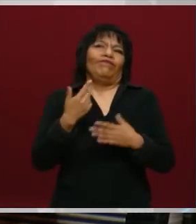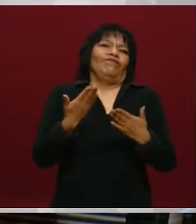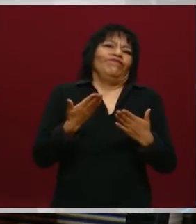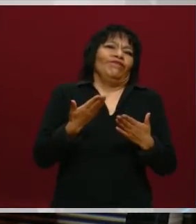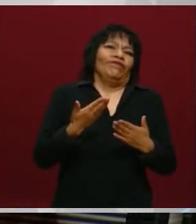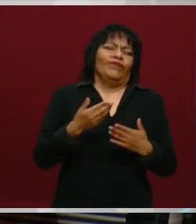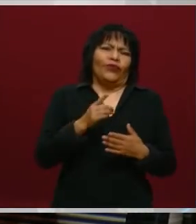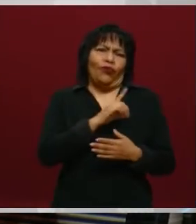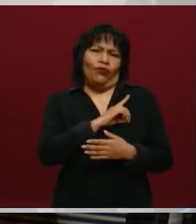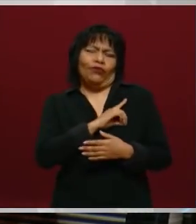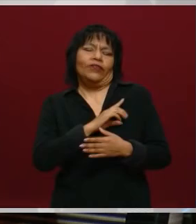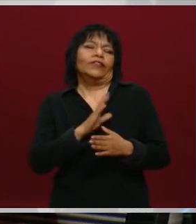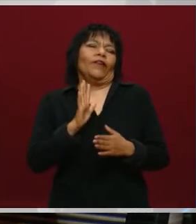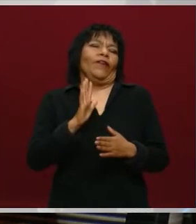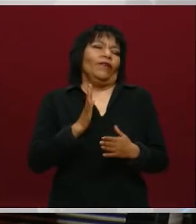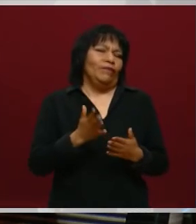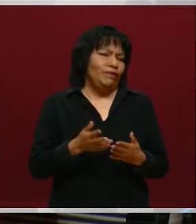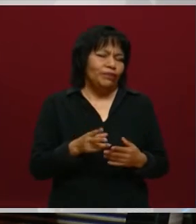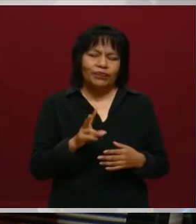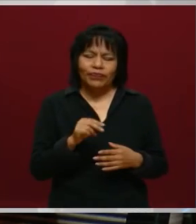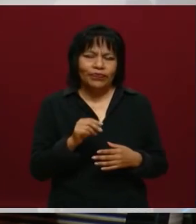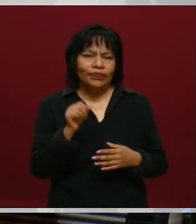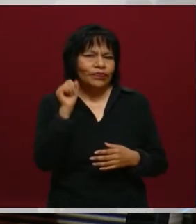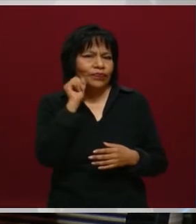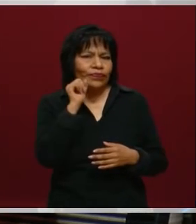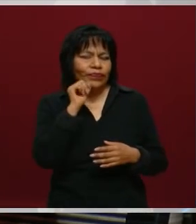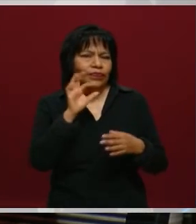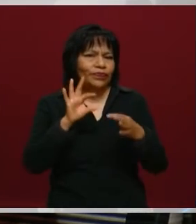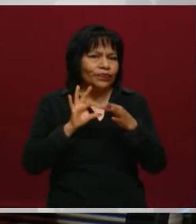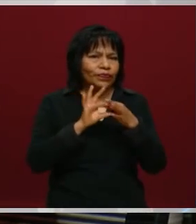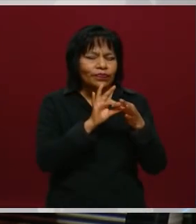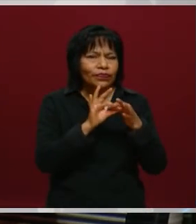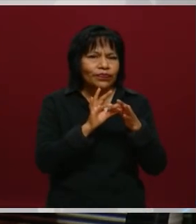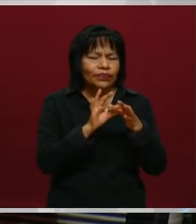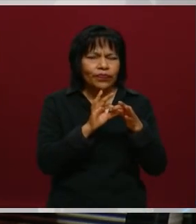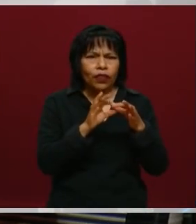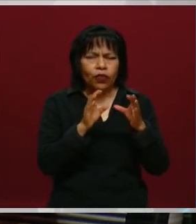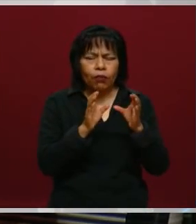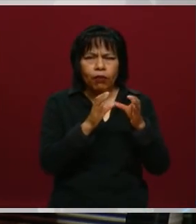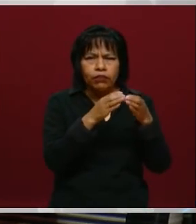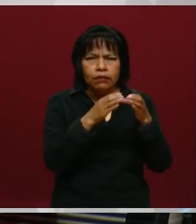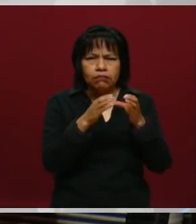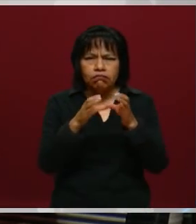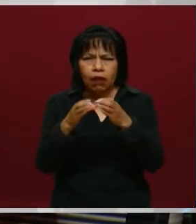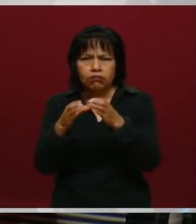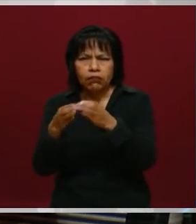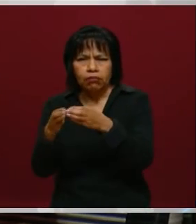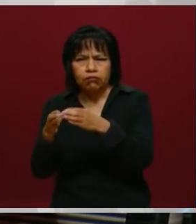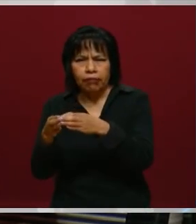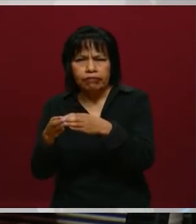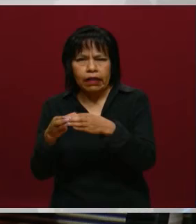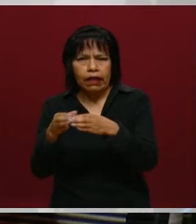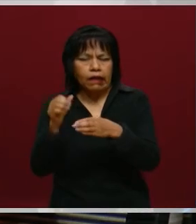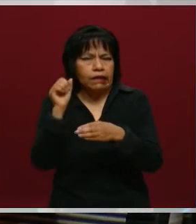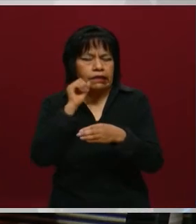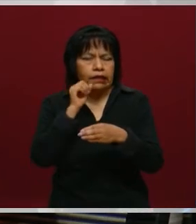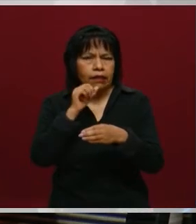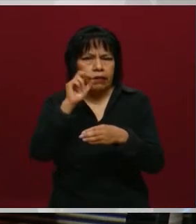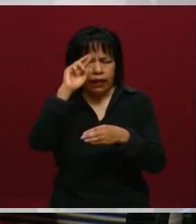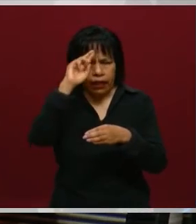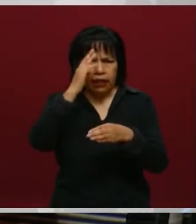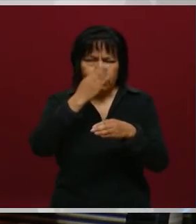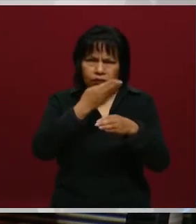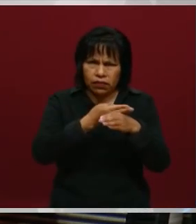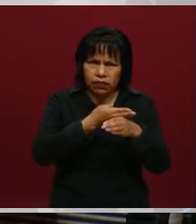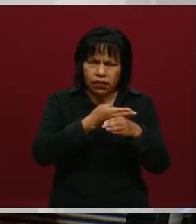no estamos solos estamos pues acompañados y si queremos avanzar juntos debemos asumir la corresponsabilidad la honestidad